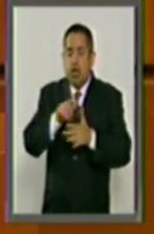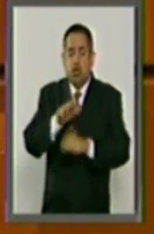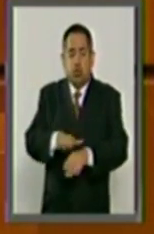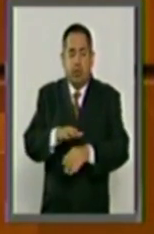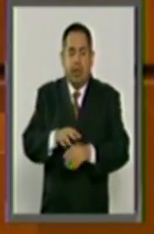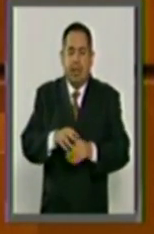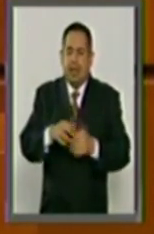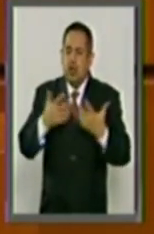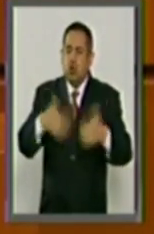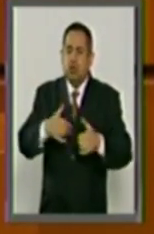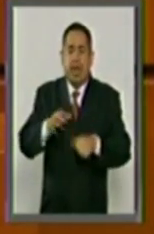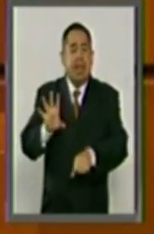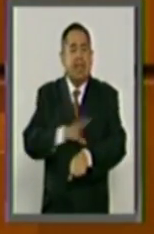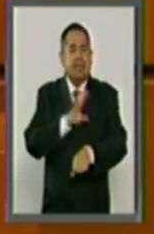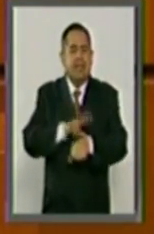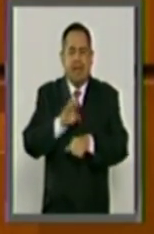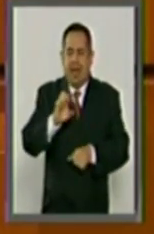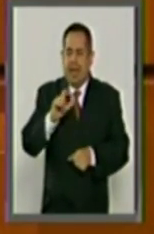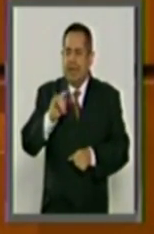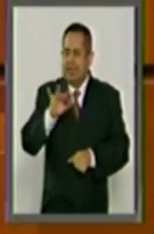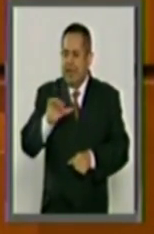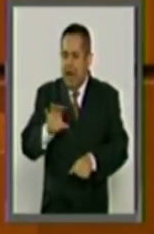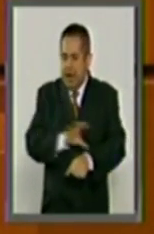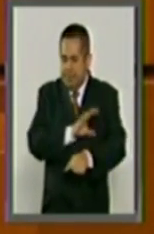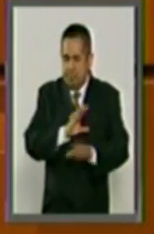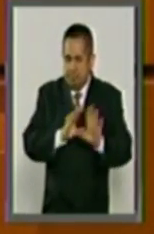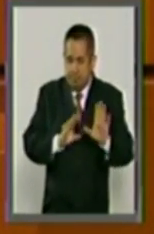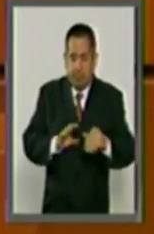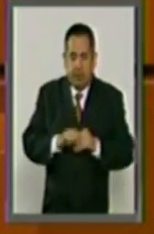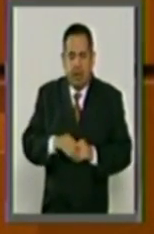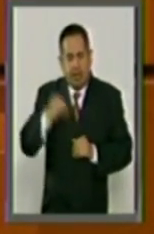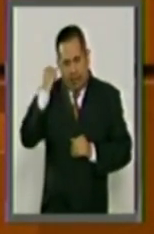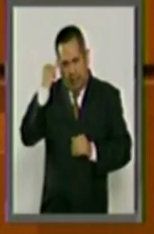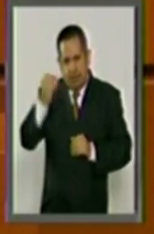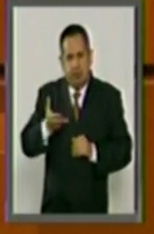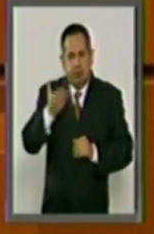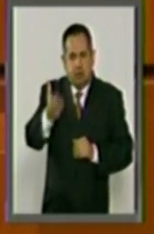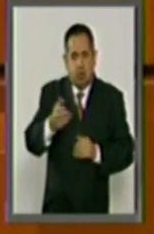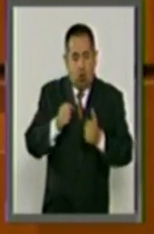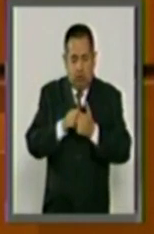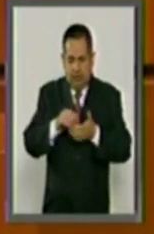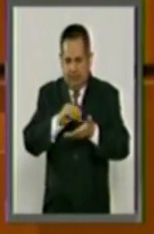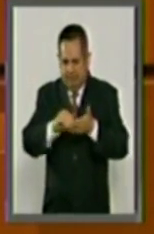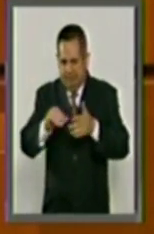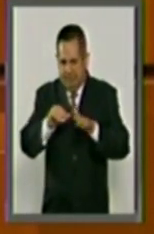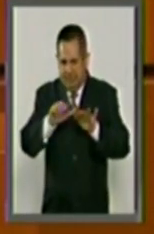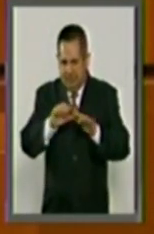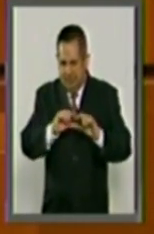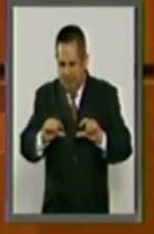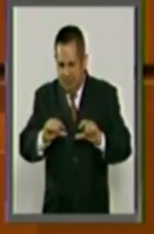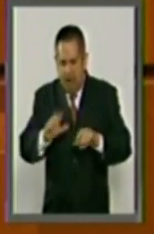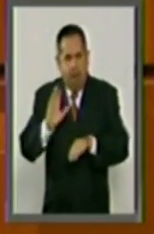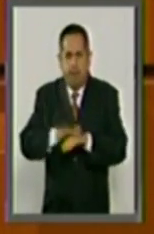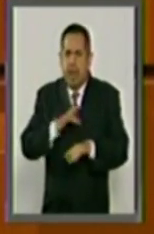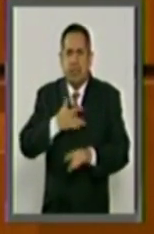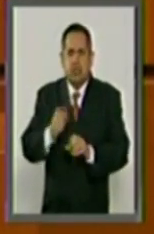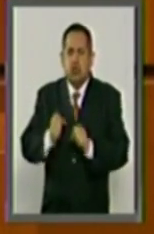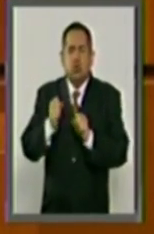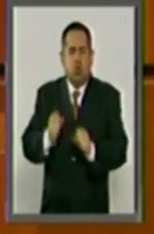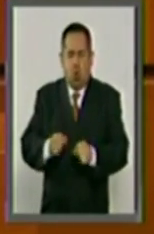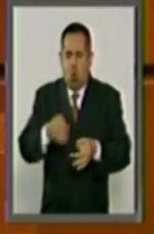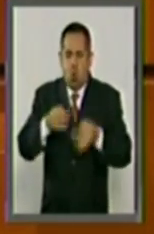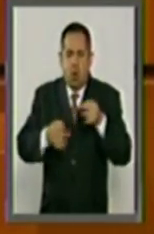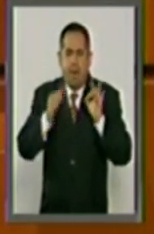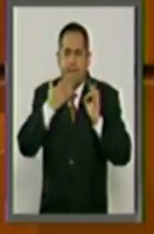industria eléctrica, que es la ley sustantiva en la materia, planteamos que con esta redacción hay mayor certeza jurídica para